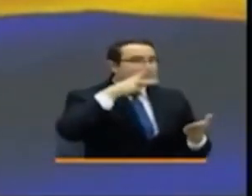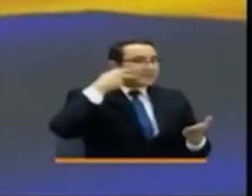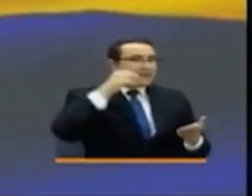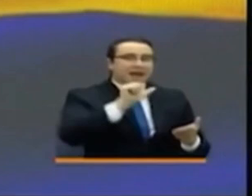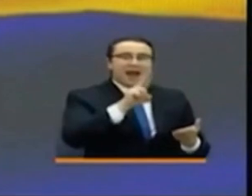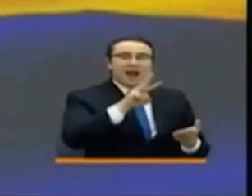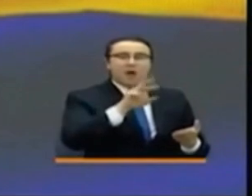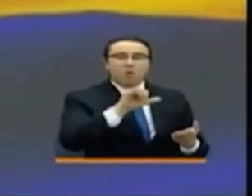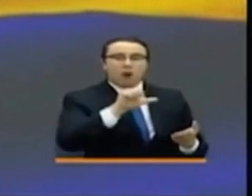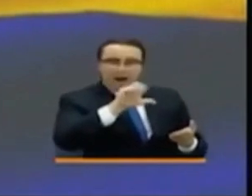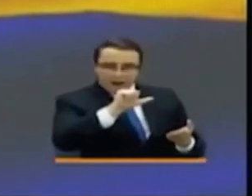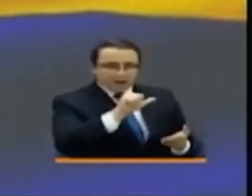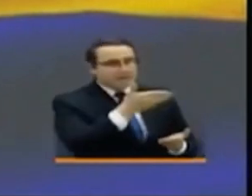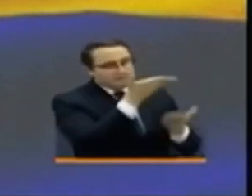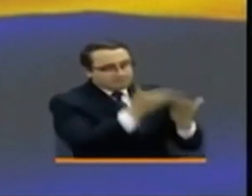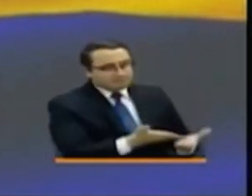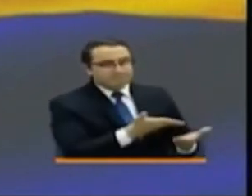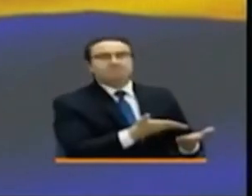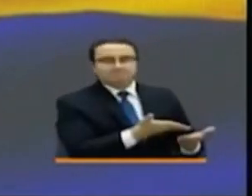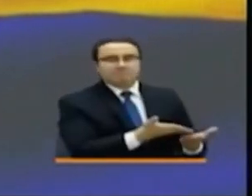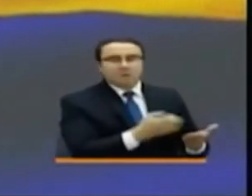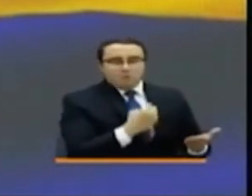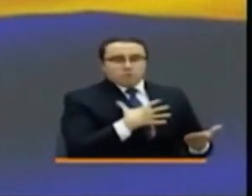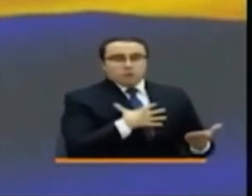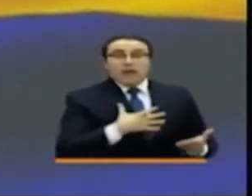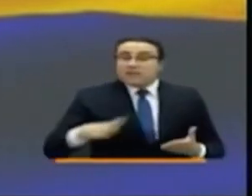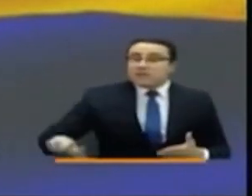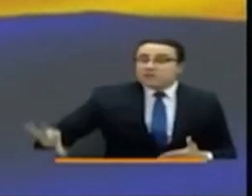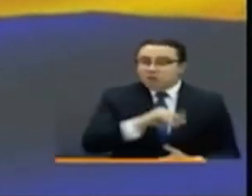y para todos los niños y niñas de Colombia,